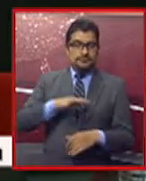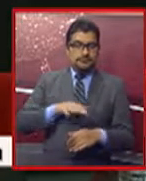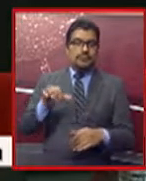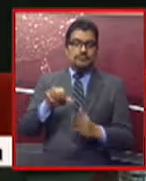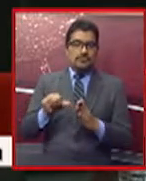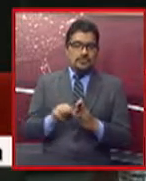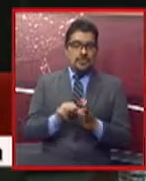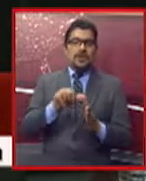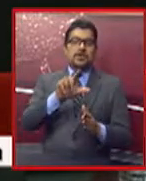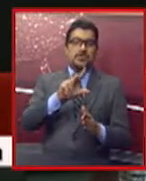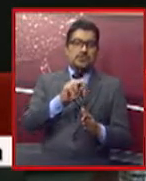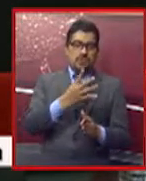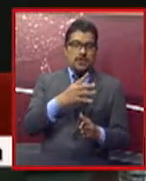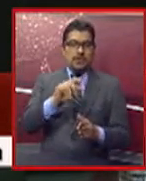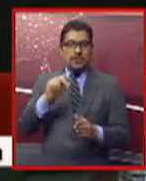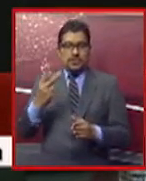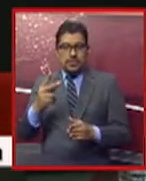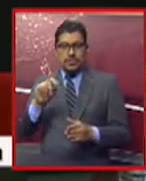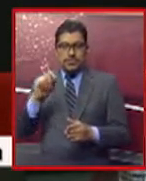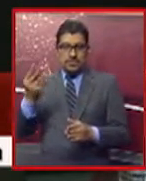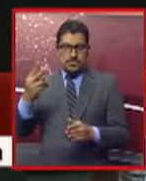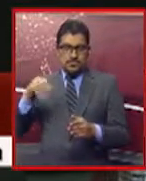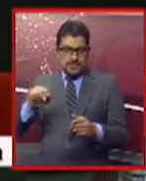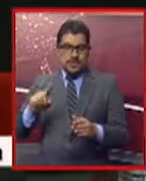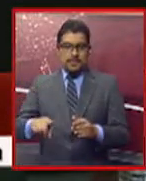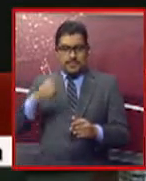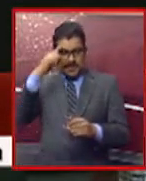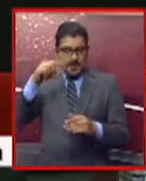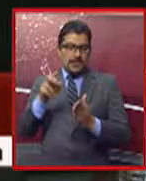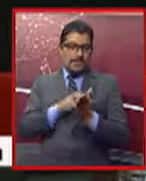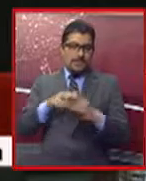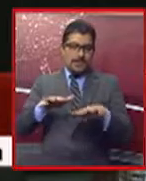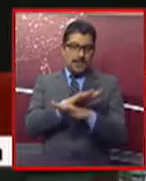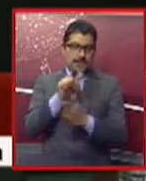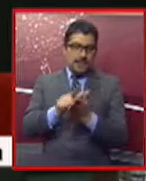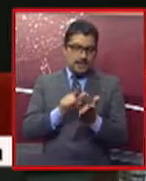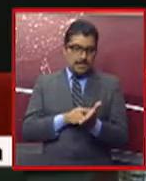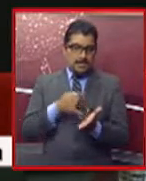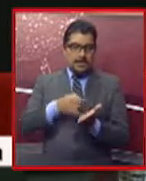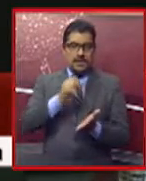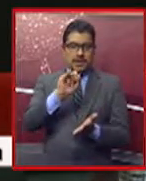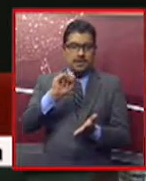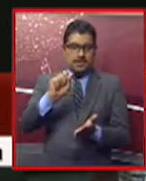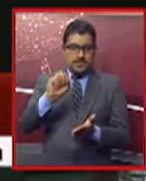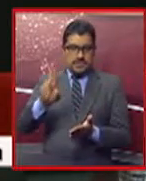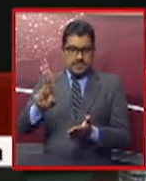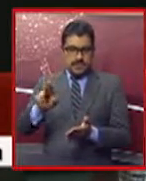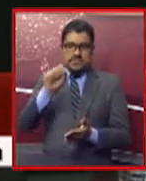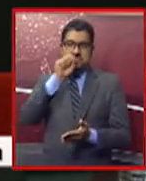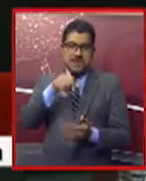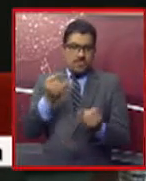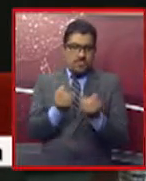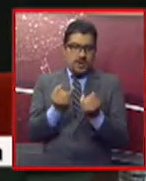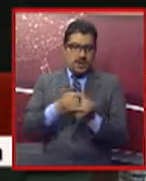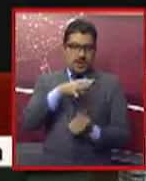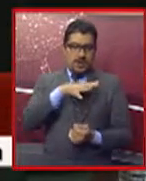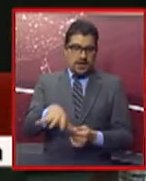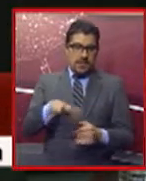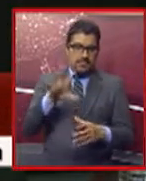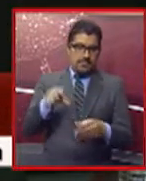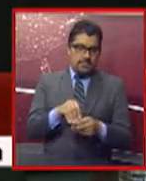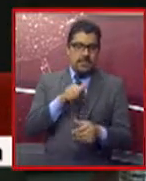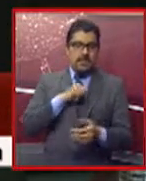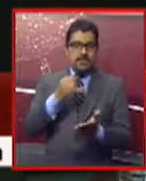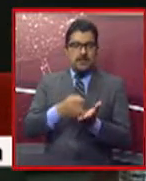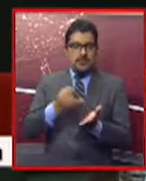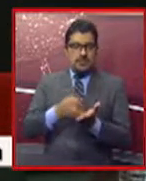34, 82 y 82 ter de las reformas a la Ley de Impuestos sobre la Renta. Está aprobado en lo general y en lo particular el decreto